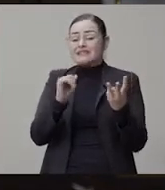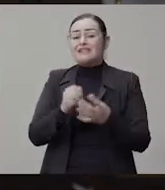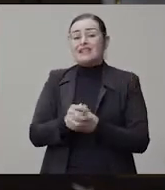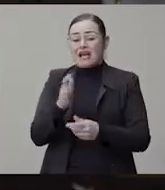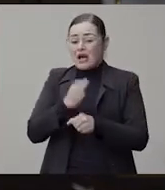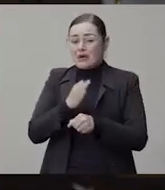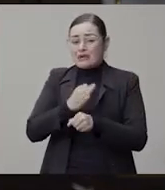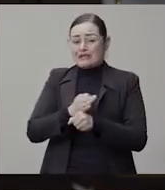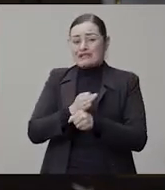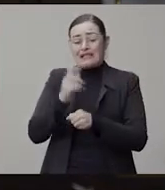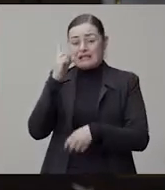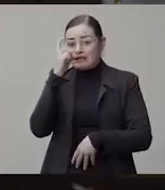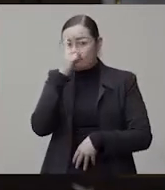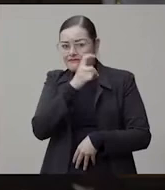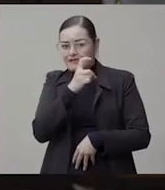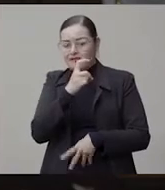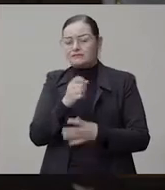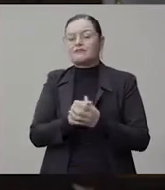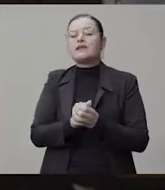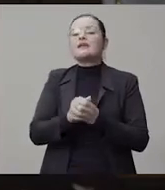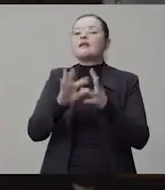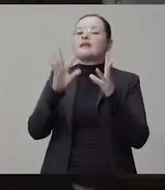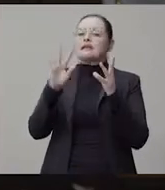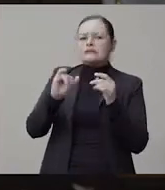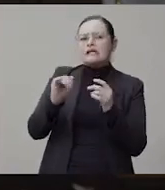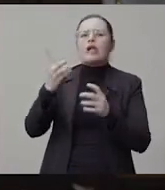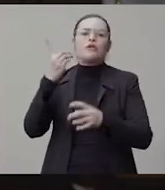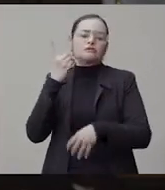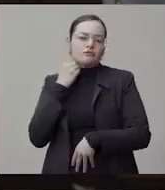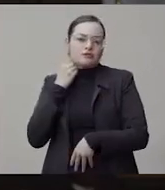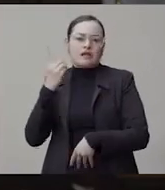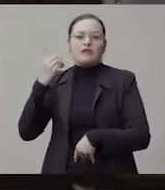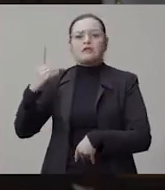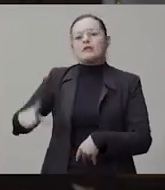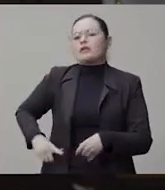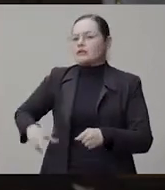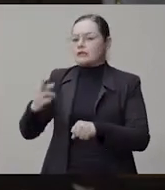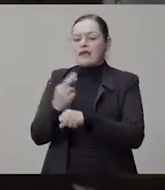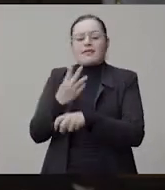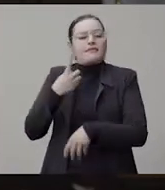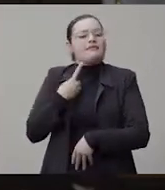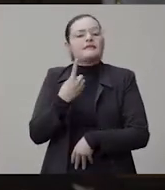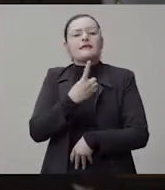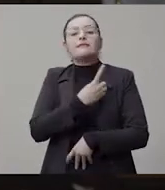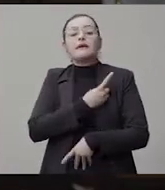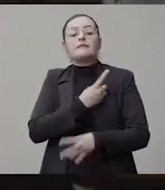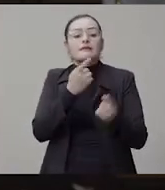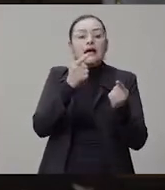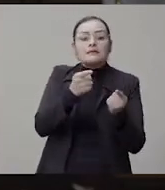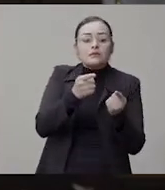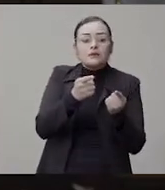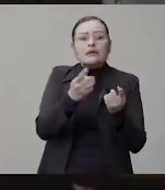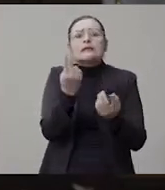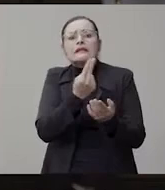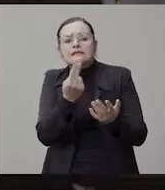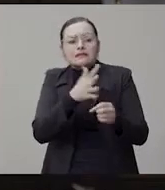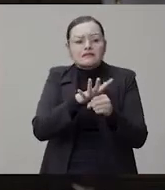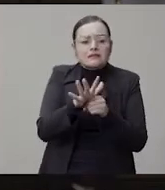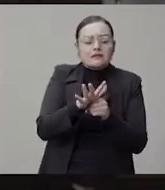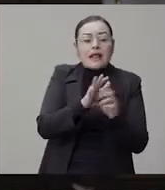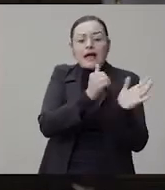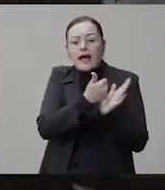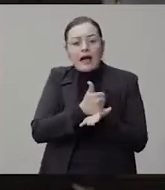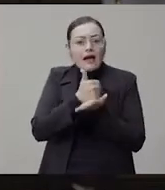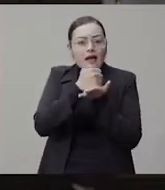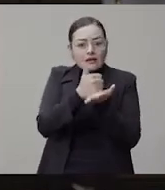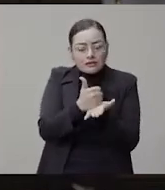sufrimiento como los que padecemos los gobernantes y los representantes populares debemos responder a la necesidad